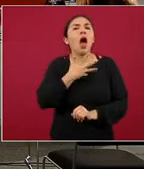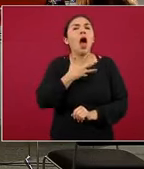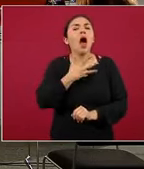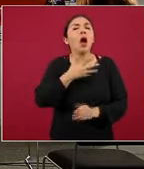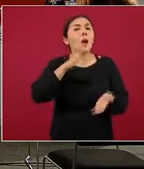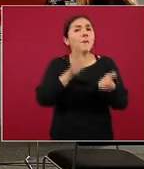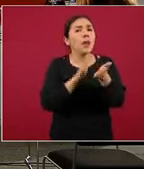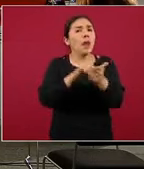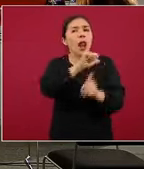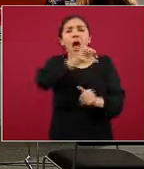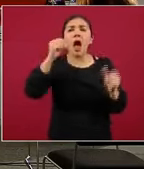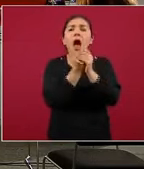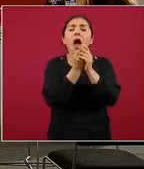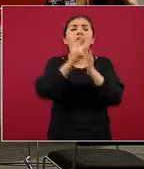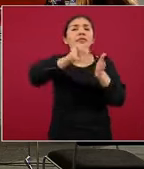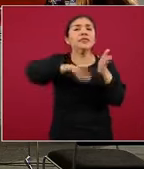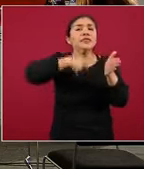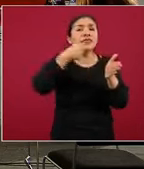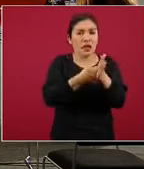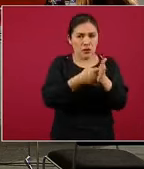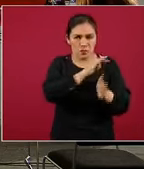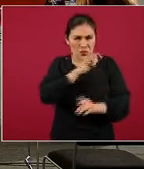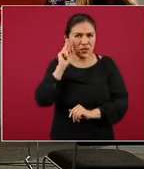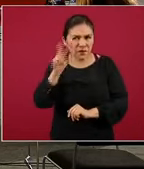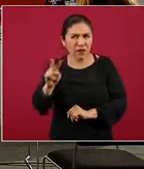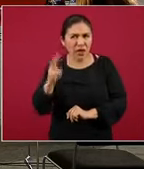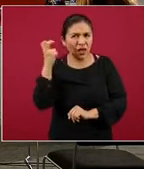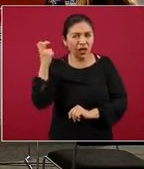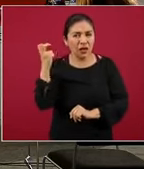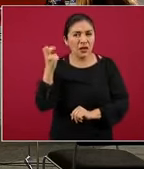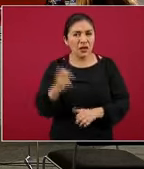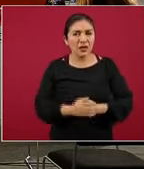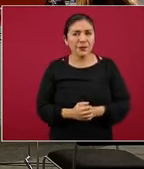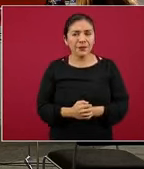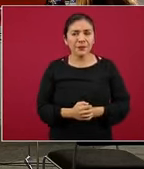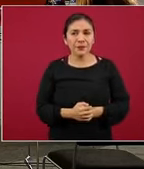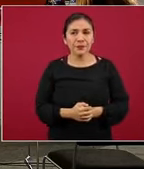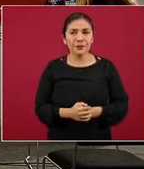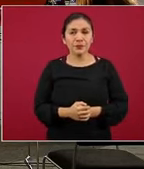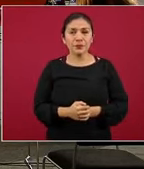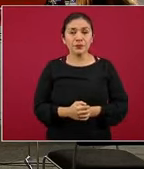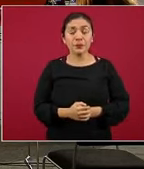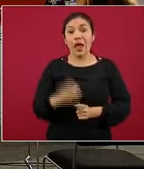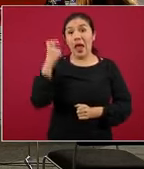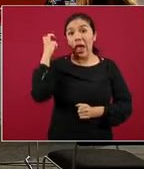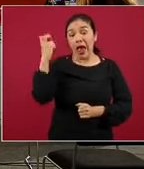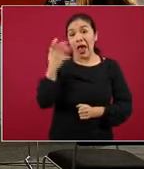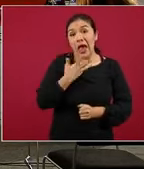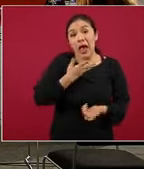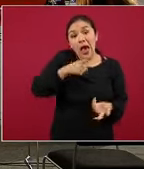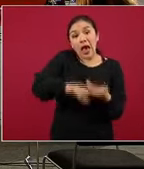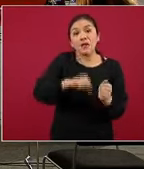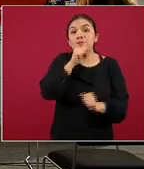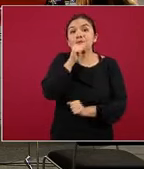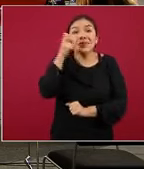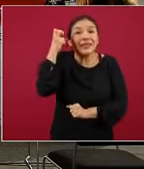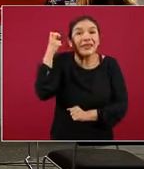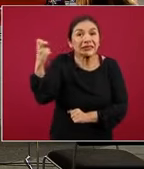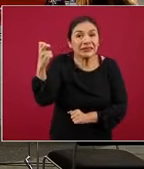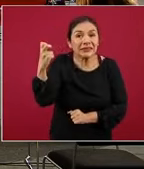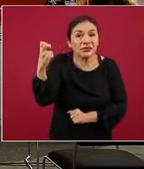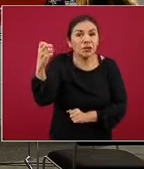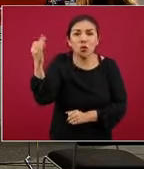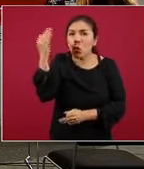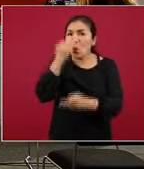los documentos técnicos, a ver si son los documentos de consulta, y ahí están, estos son,